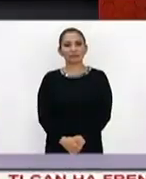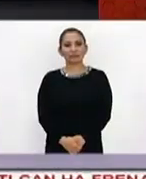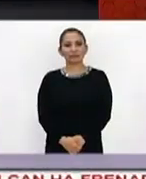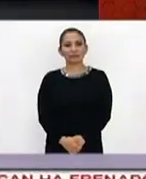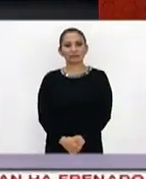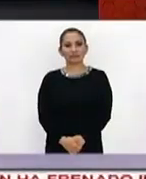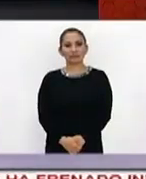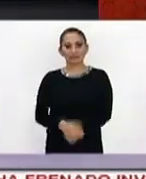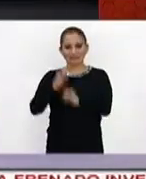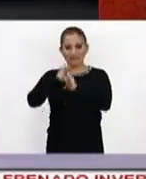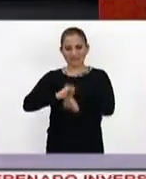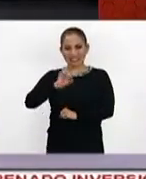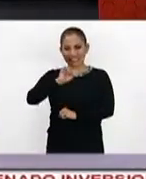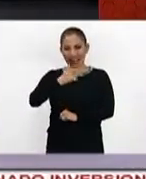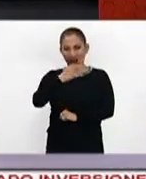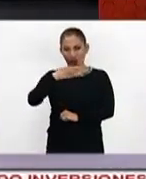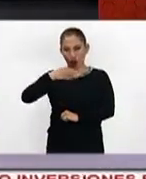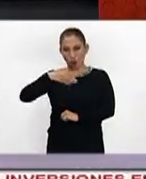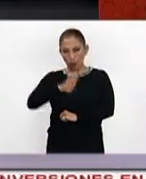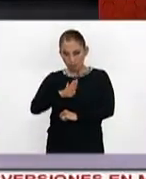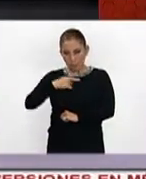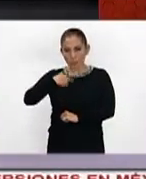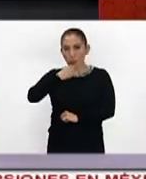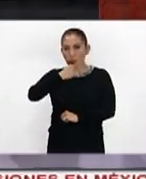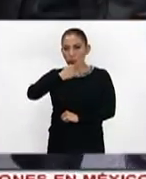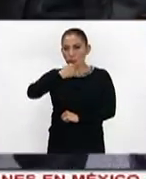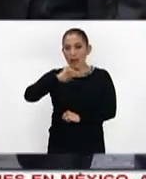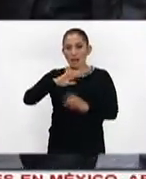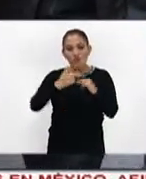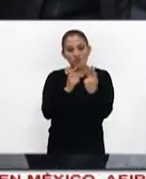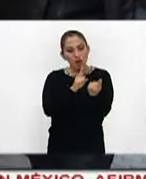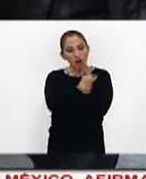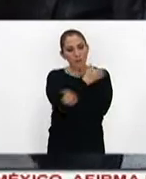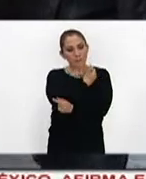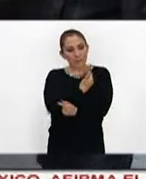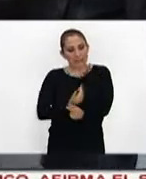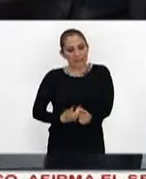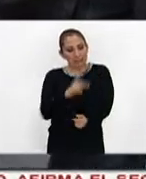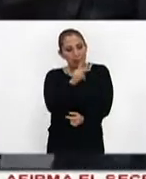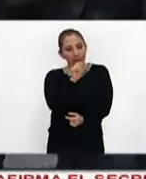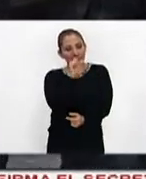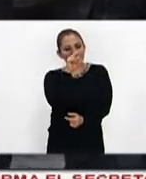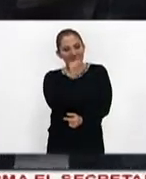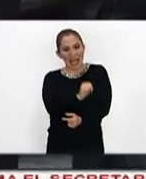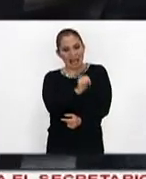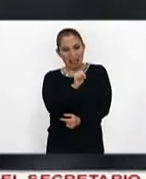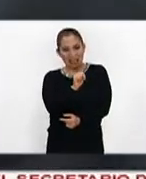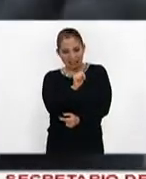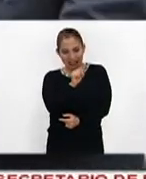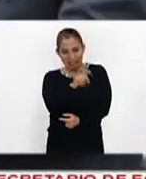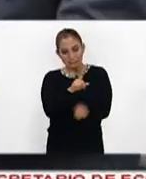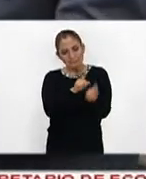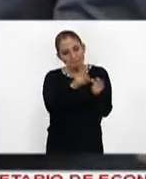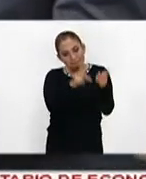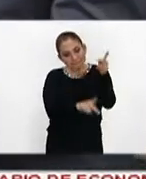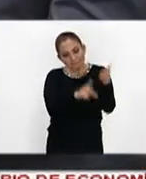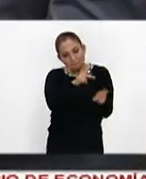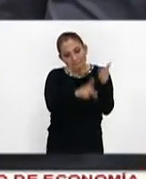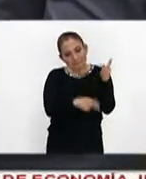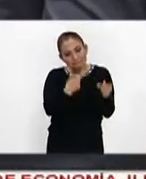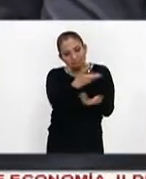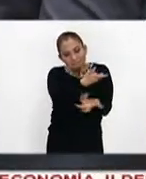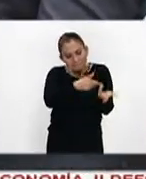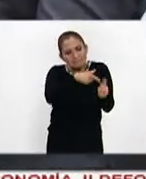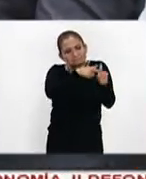El secretario de Gobernación, Alfonso Navarrete Prida, tuvo un encuentro con el presidente del PAN, Damián Cepeda. Después dijo que el